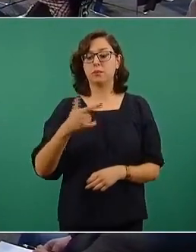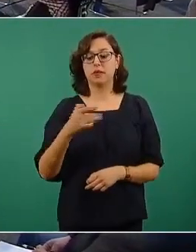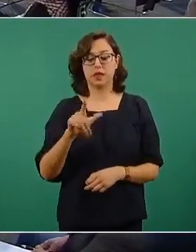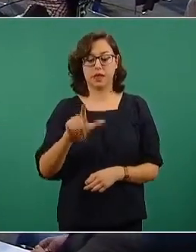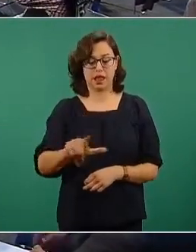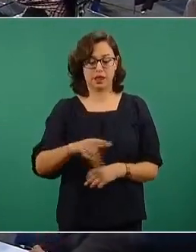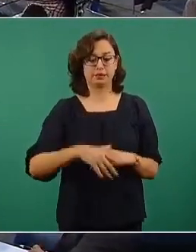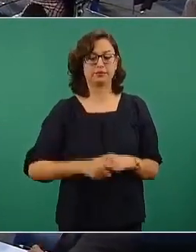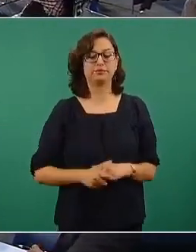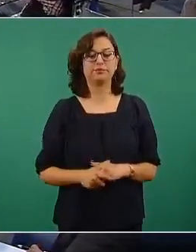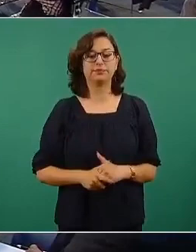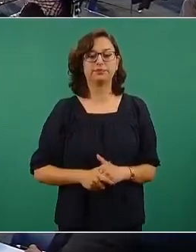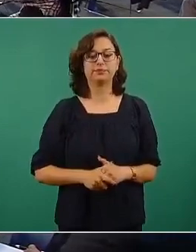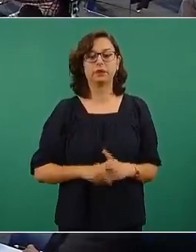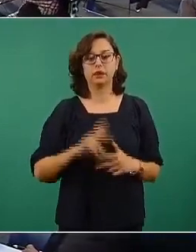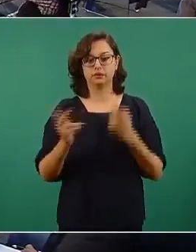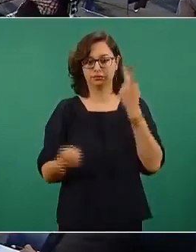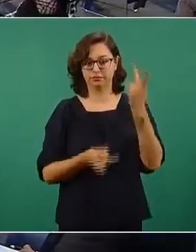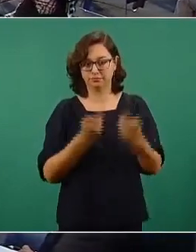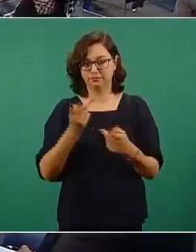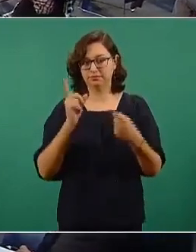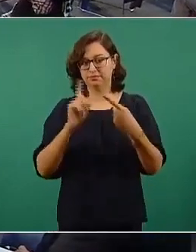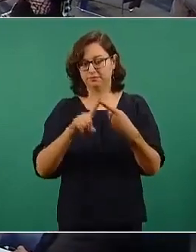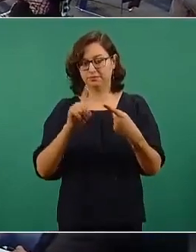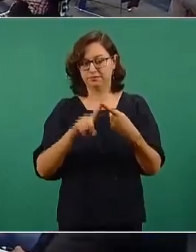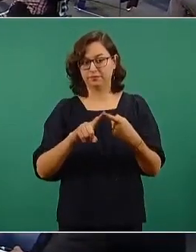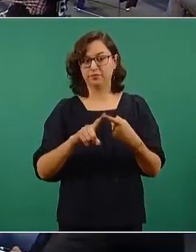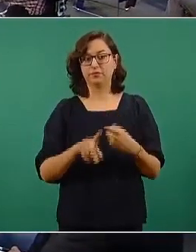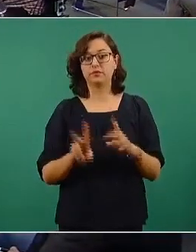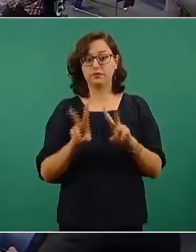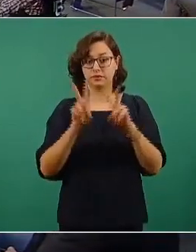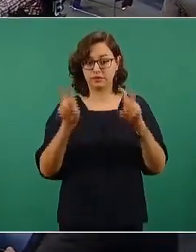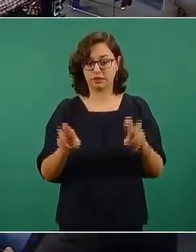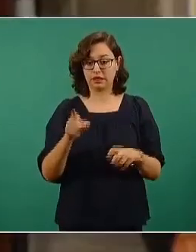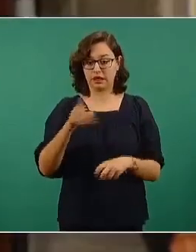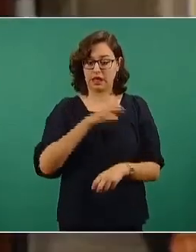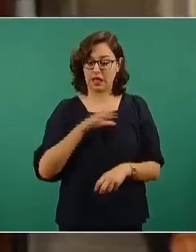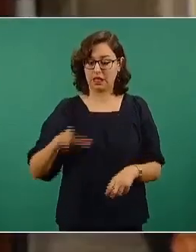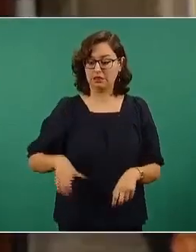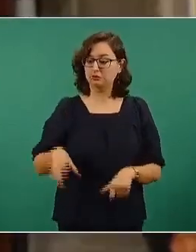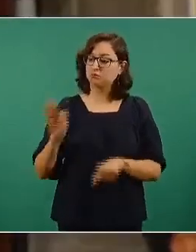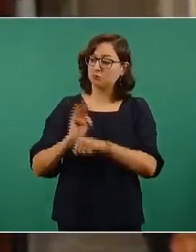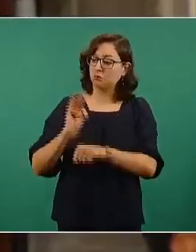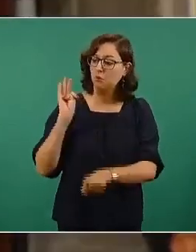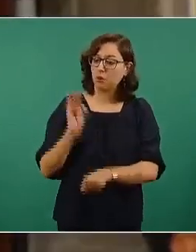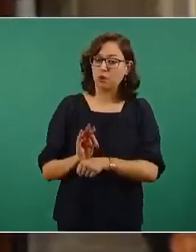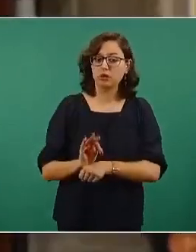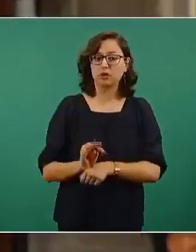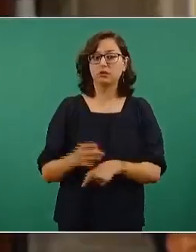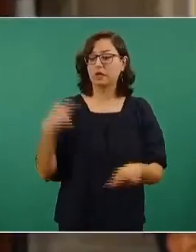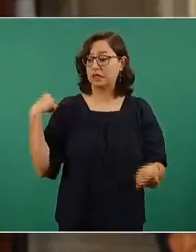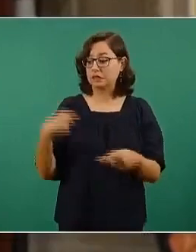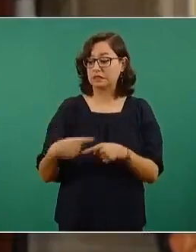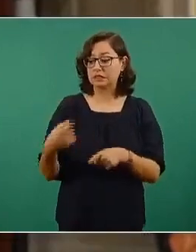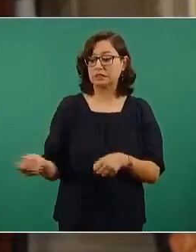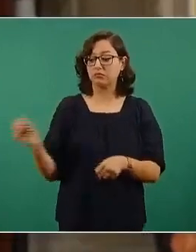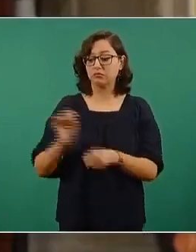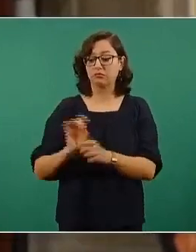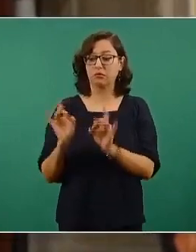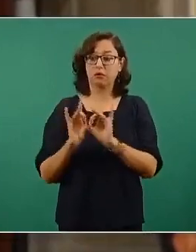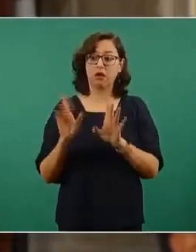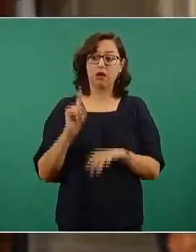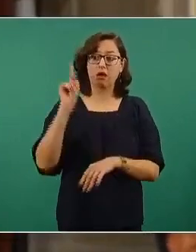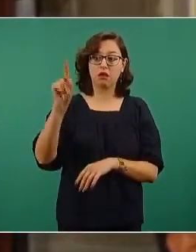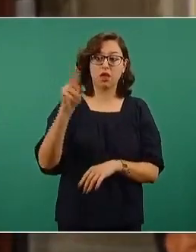presidente. La primera pregunta sobre el tema de seguridad y candidatos. Esta semana ocurrió un caso precisamente en Nuevo